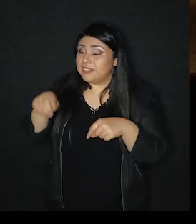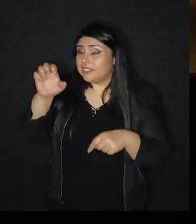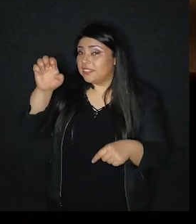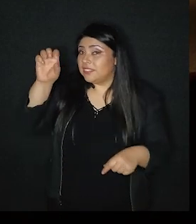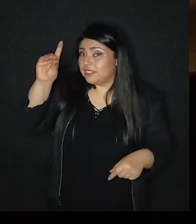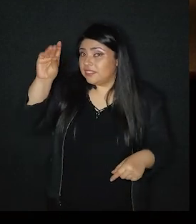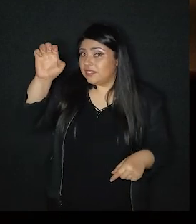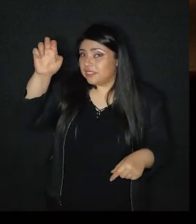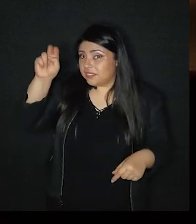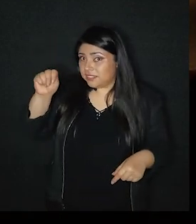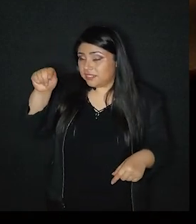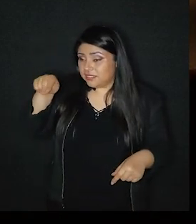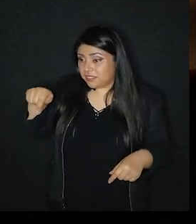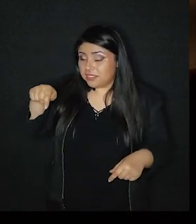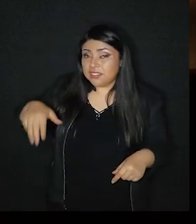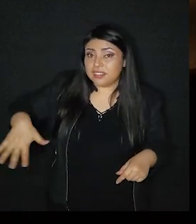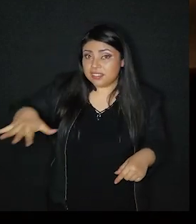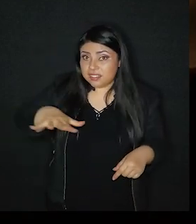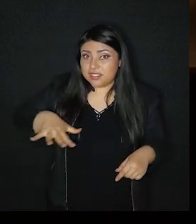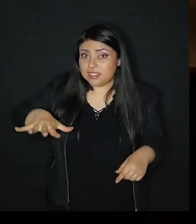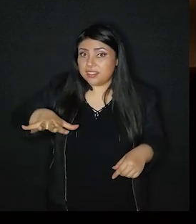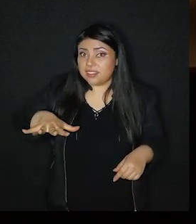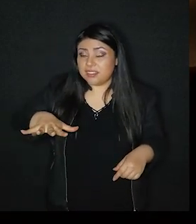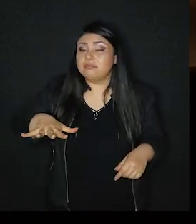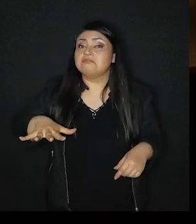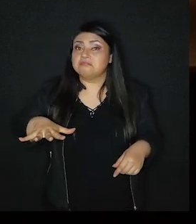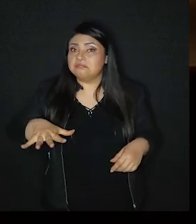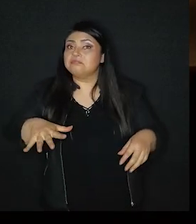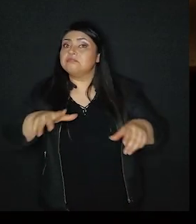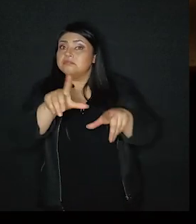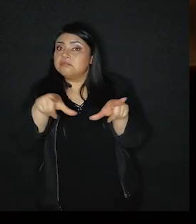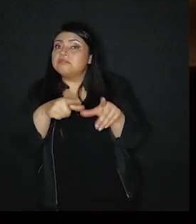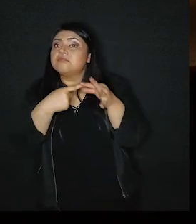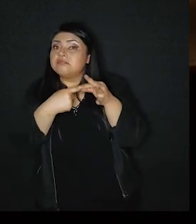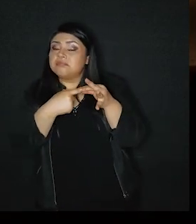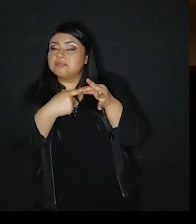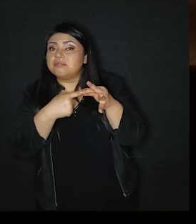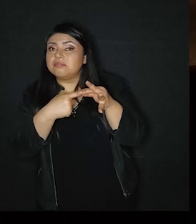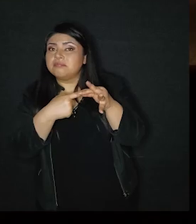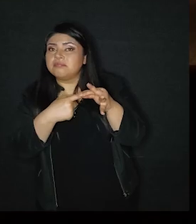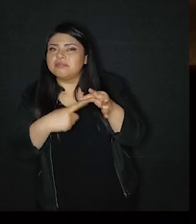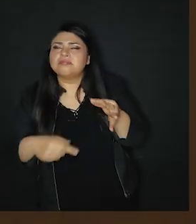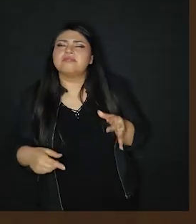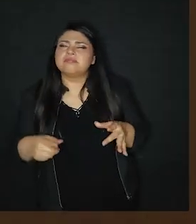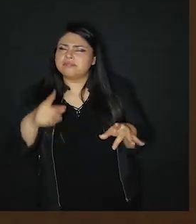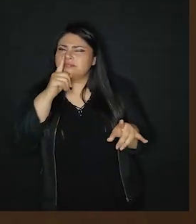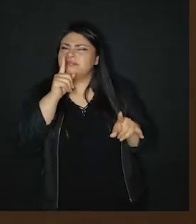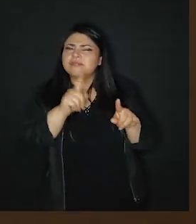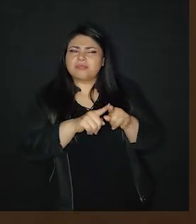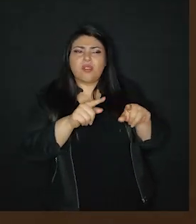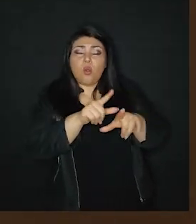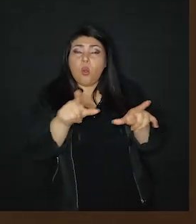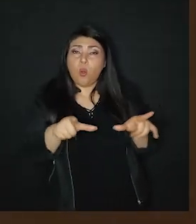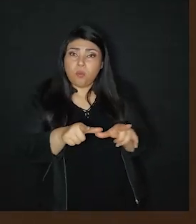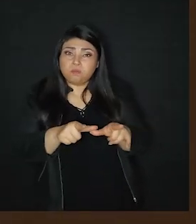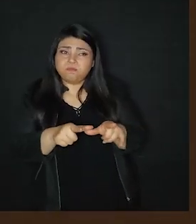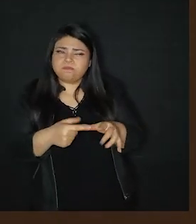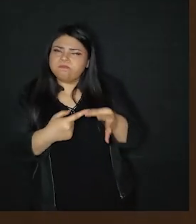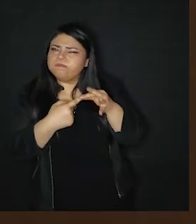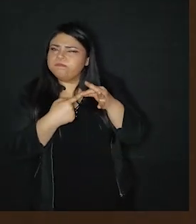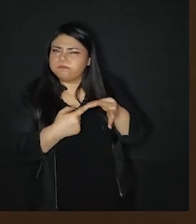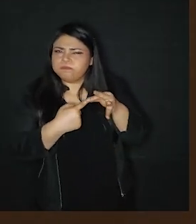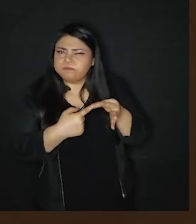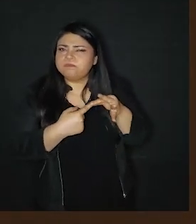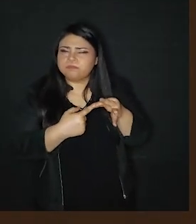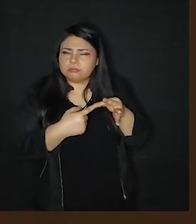Edén tenía un lugar específico en el tabernáculo el lugar santísimo tenía un lugar específico